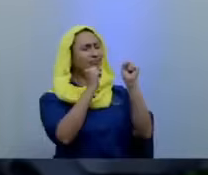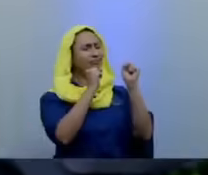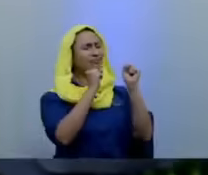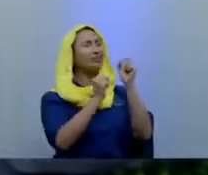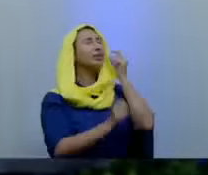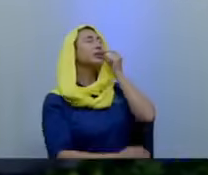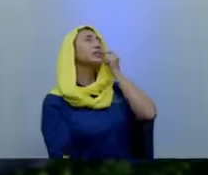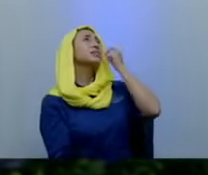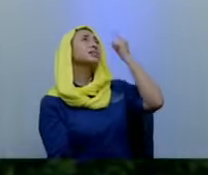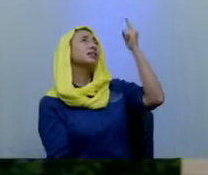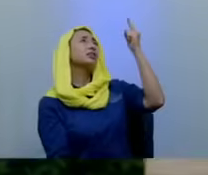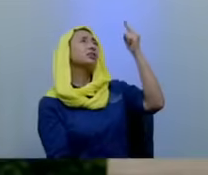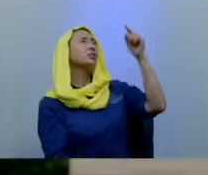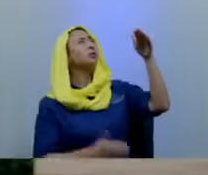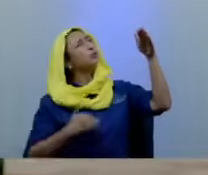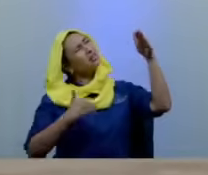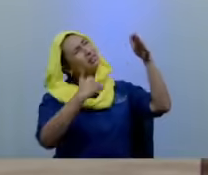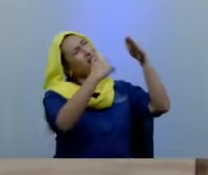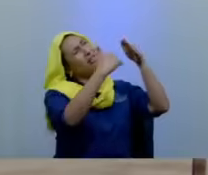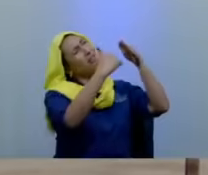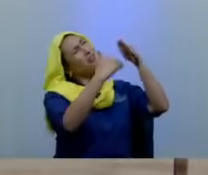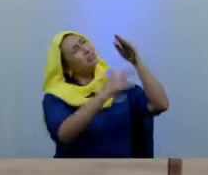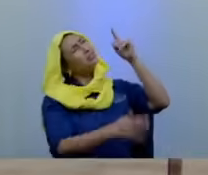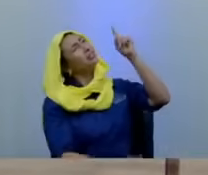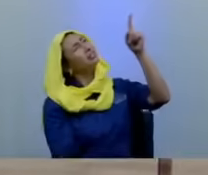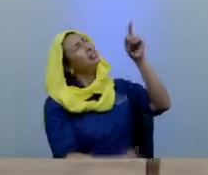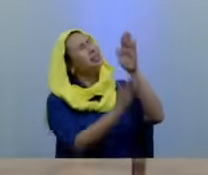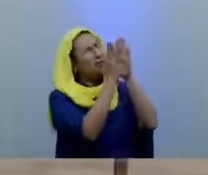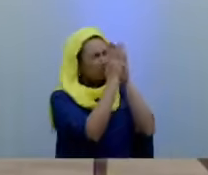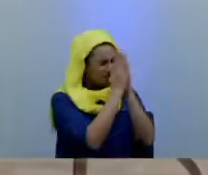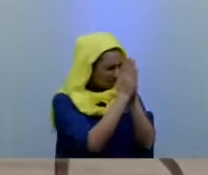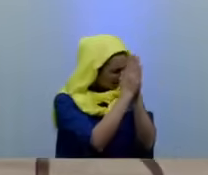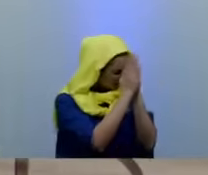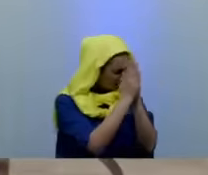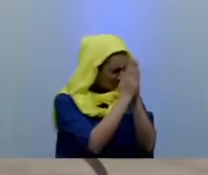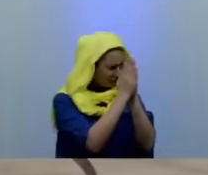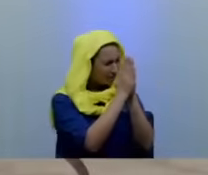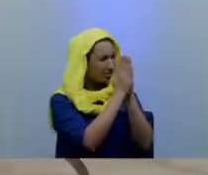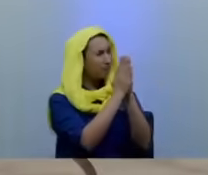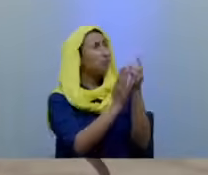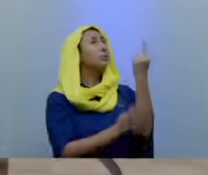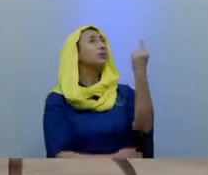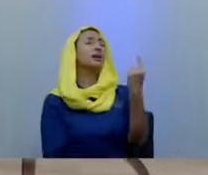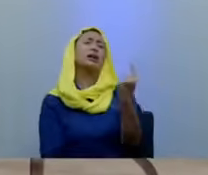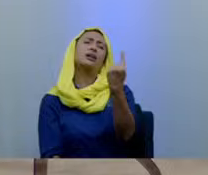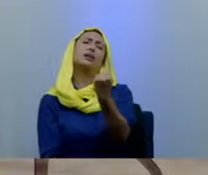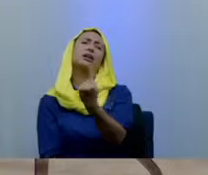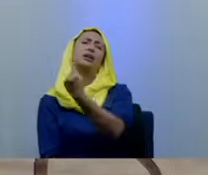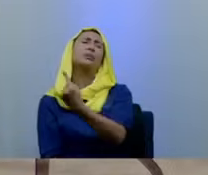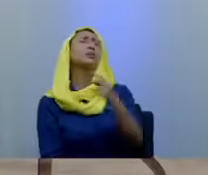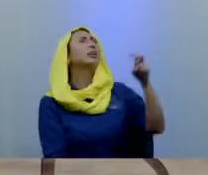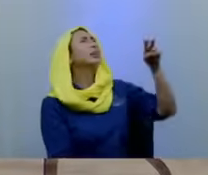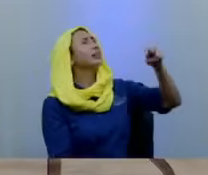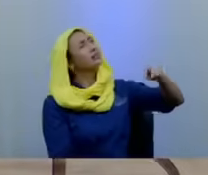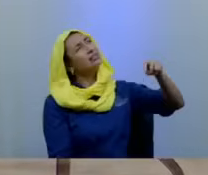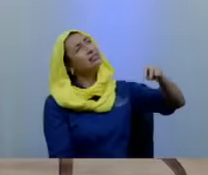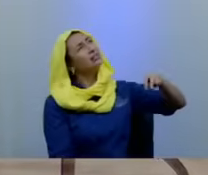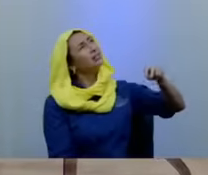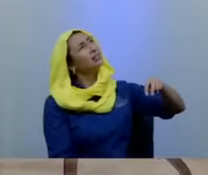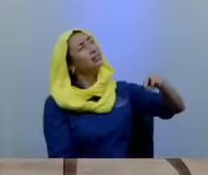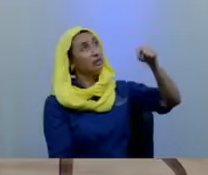Señor, venimos delante de ti suplicando por estas necesidades. Hoy,